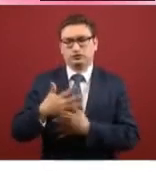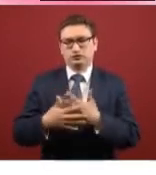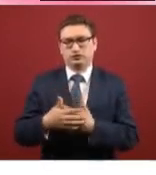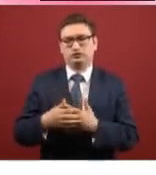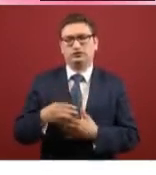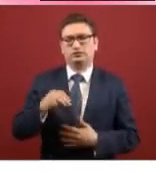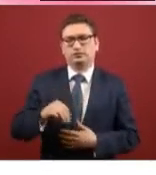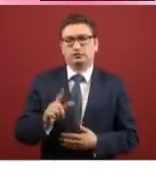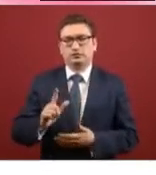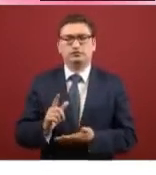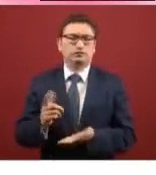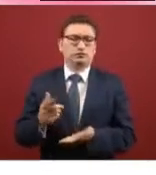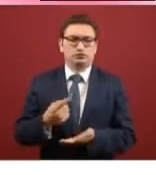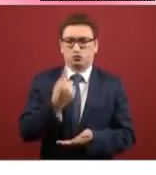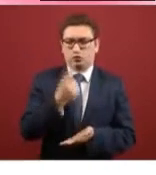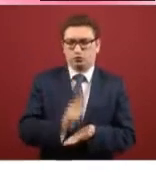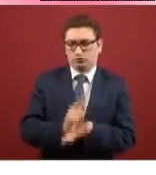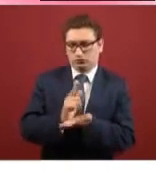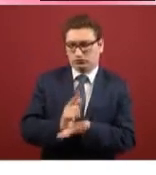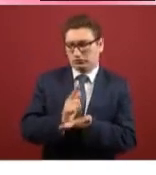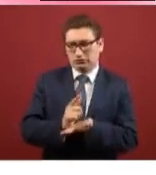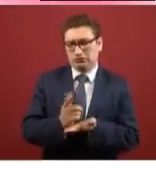5.15 por litro.